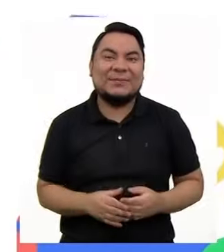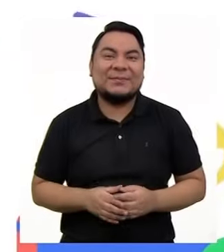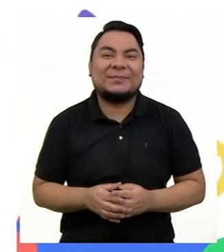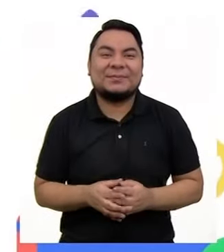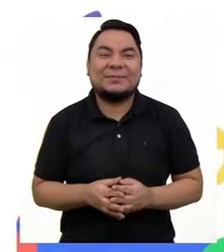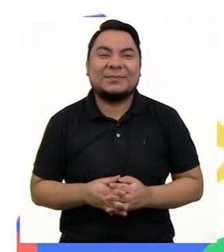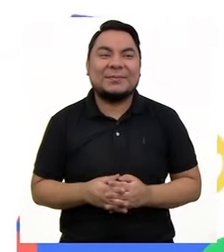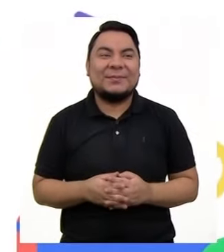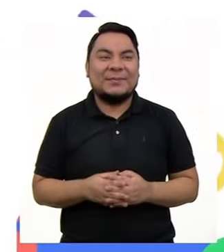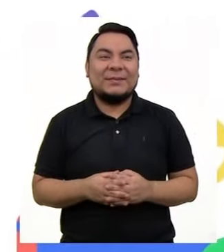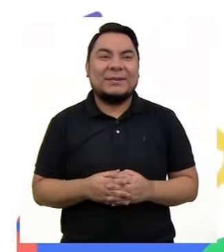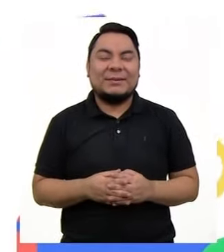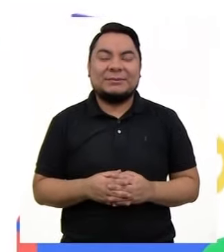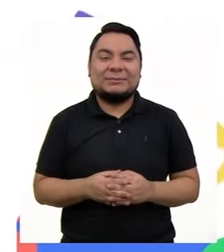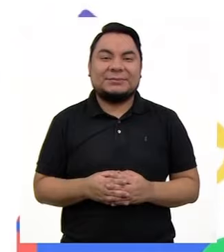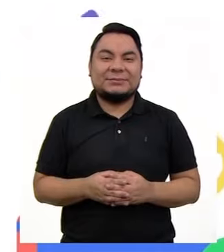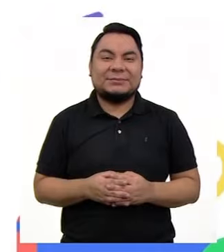bueno!